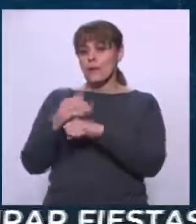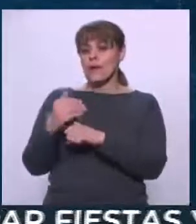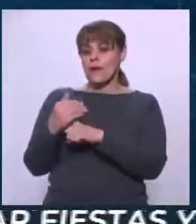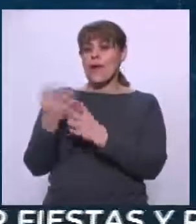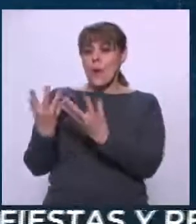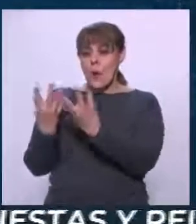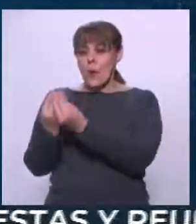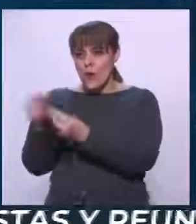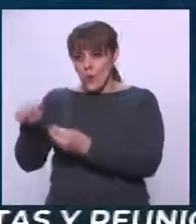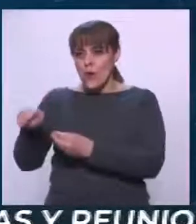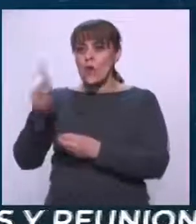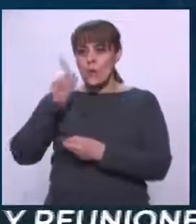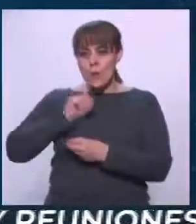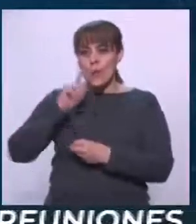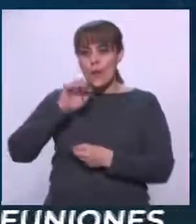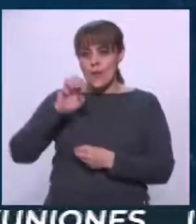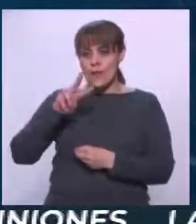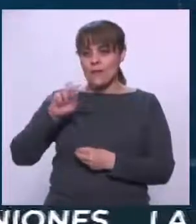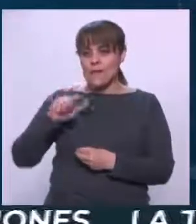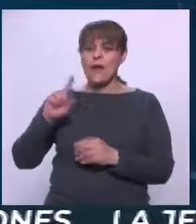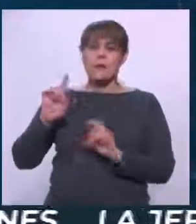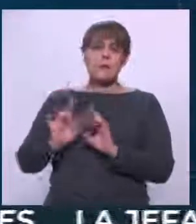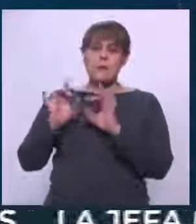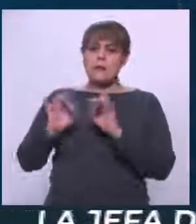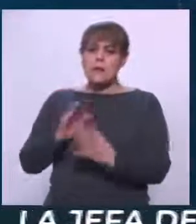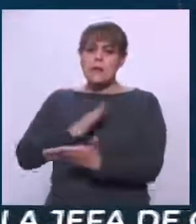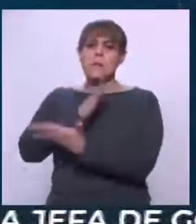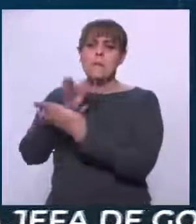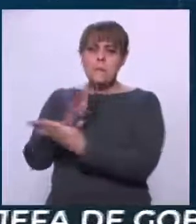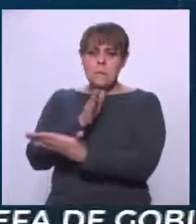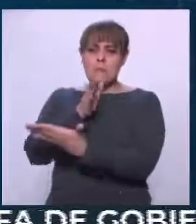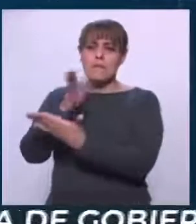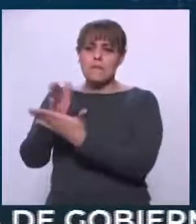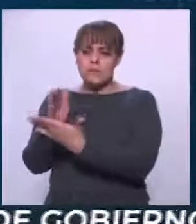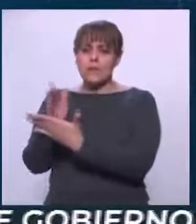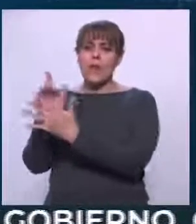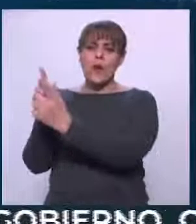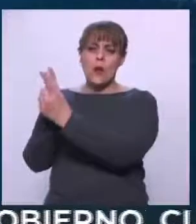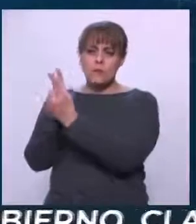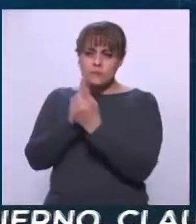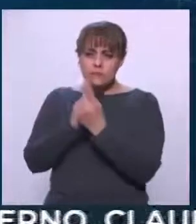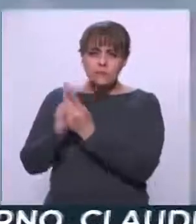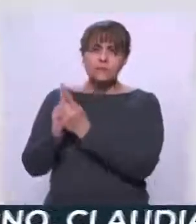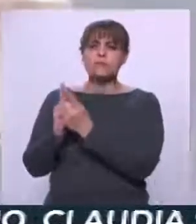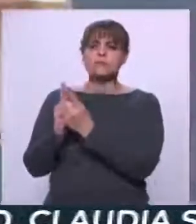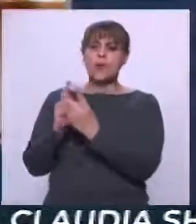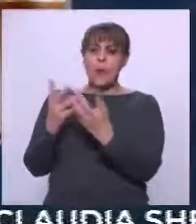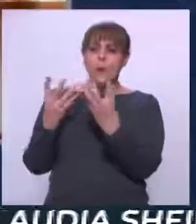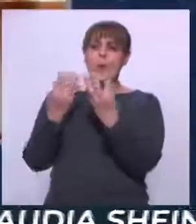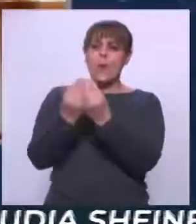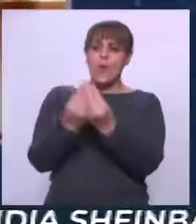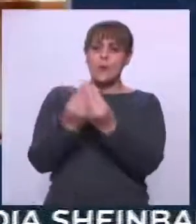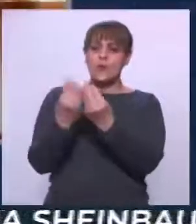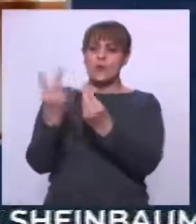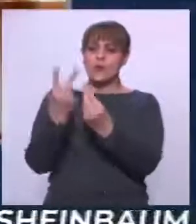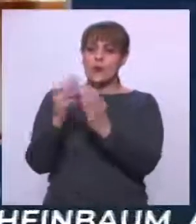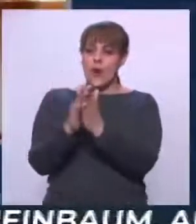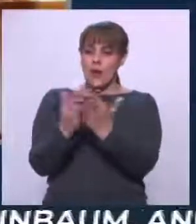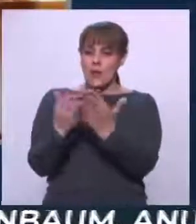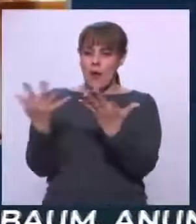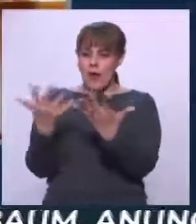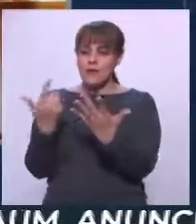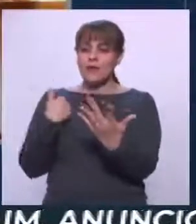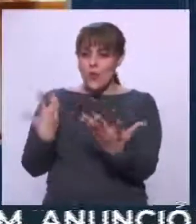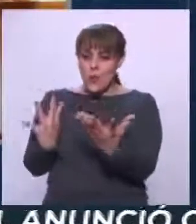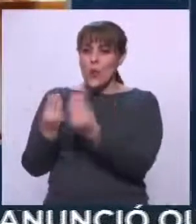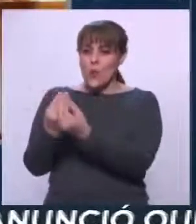Eva, de verla en varias ocasiones, de acompañarla cuando Elena y ella presentaron su libro, y de